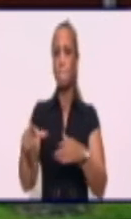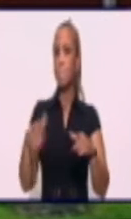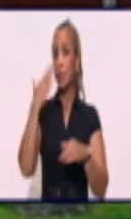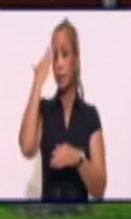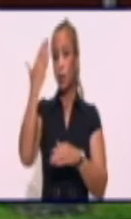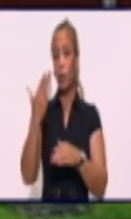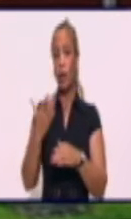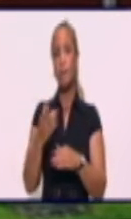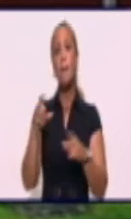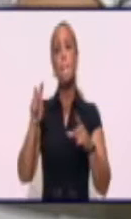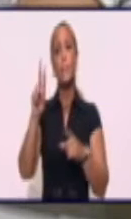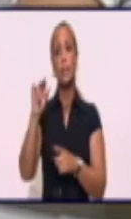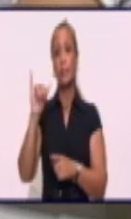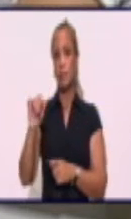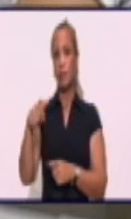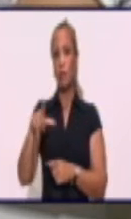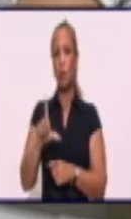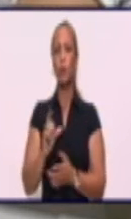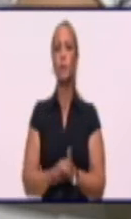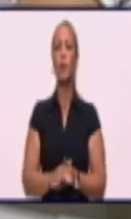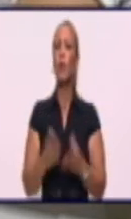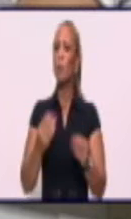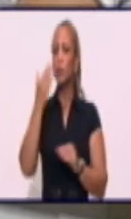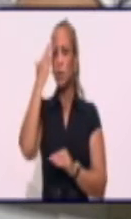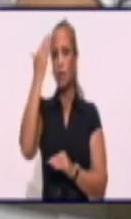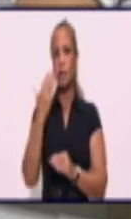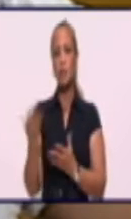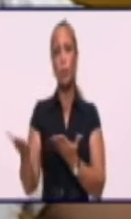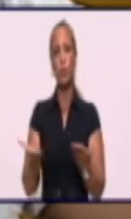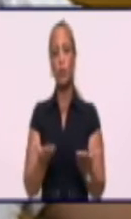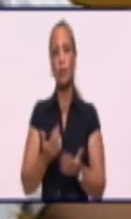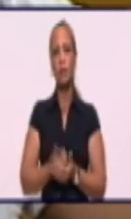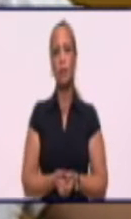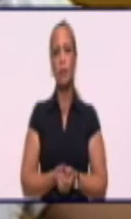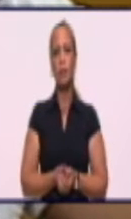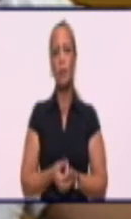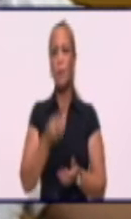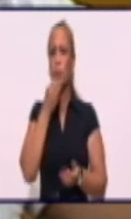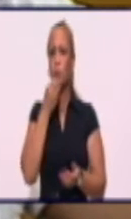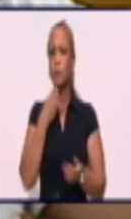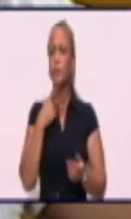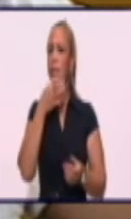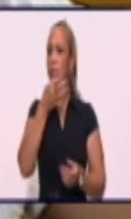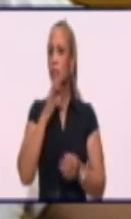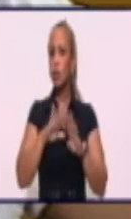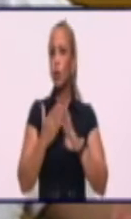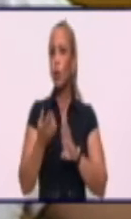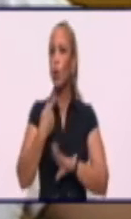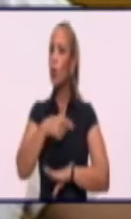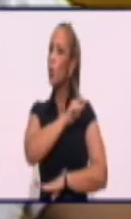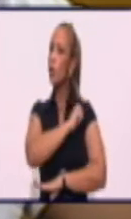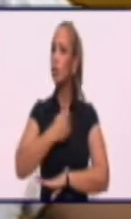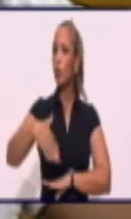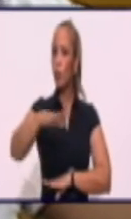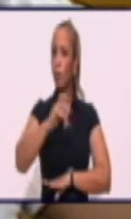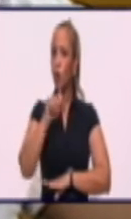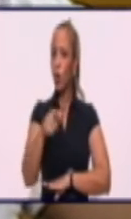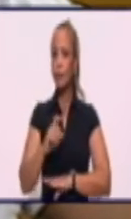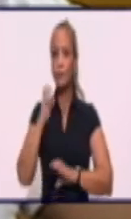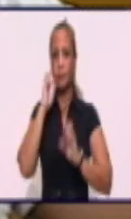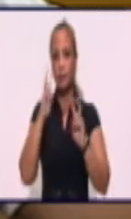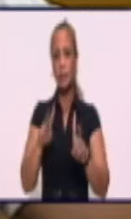del 26? Bueno, Yunel, muchas gracias por darme la oportunidad de poder transmitirle a todo nuestro pueblo lo que está cometiendo hoy